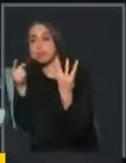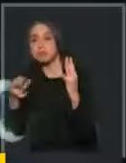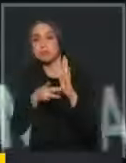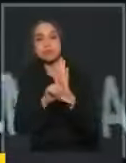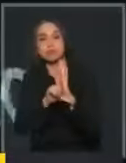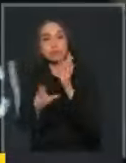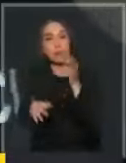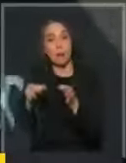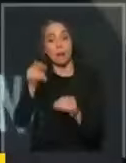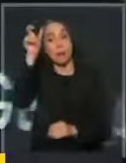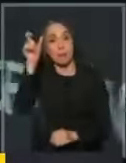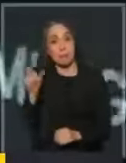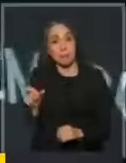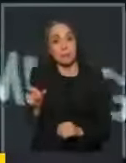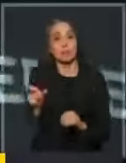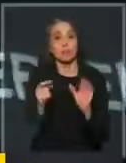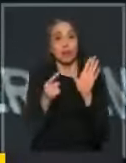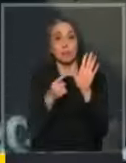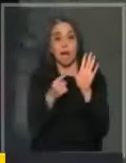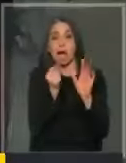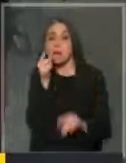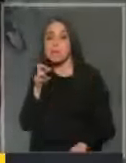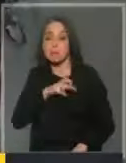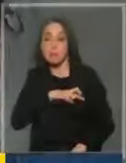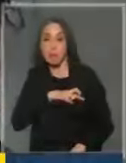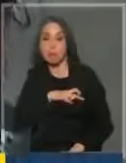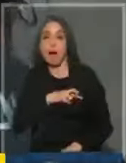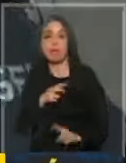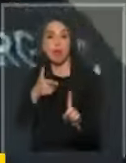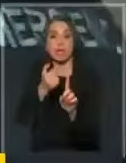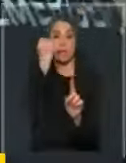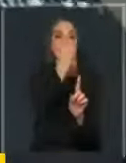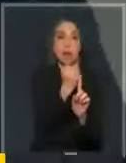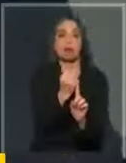esta persona que estaba imputada por el homicidio además contaba con